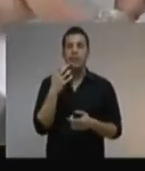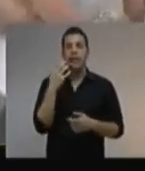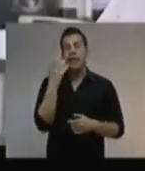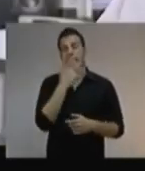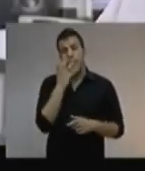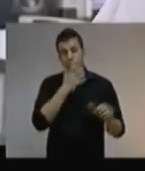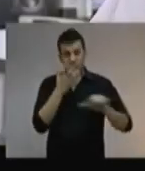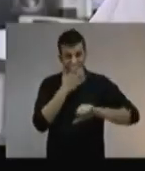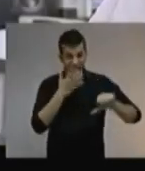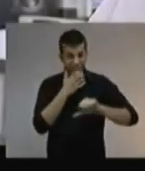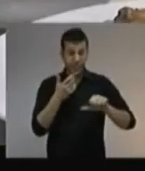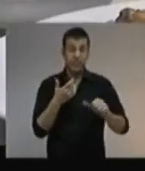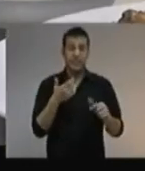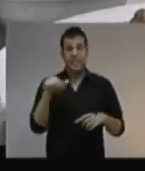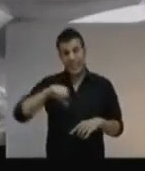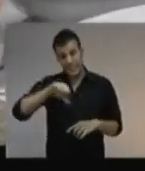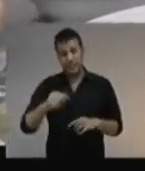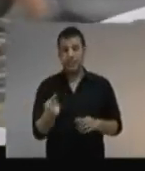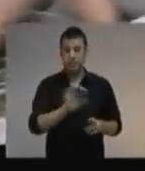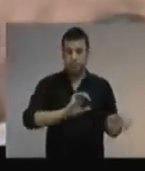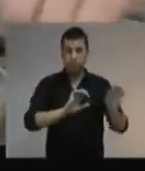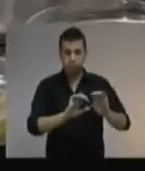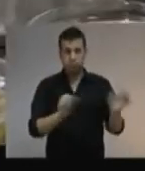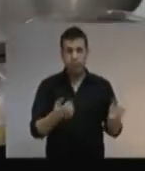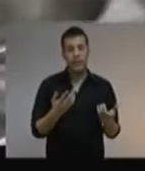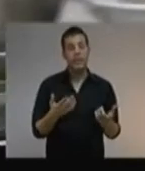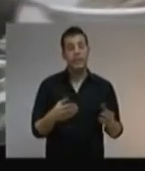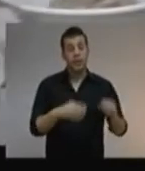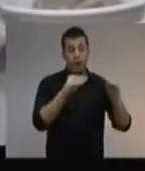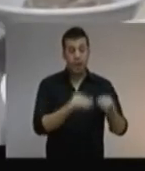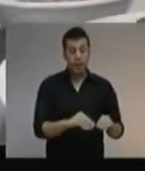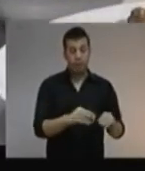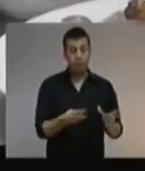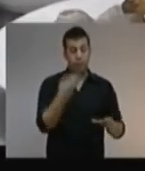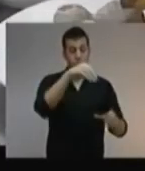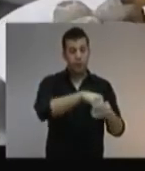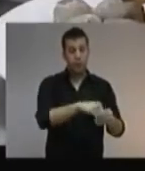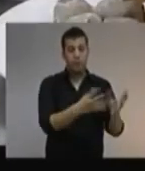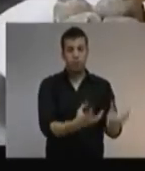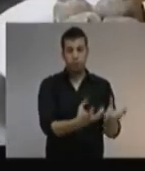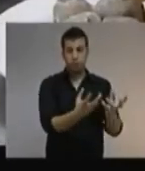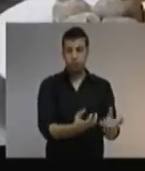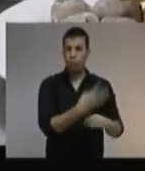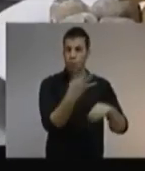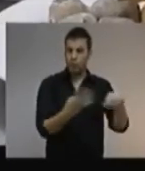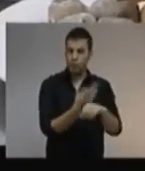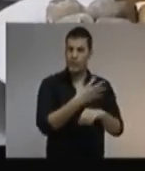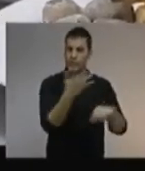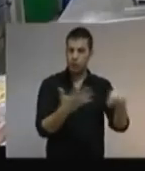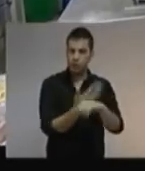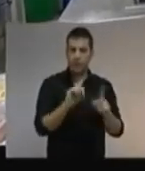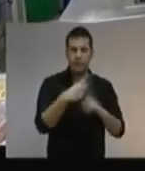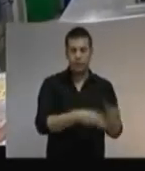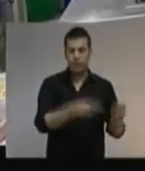aceite, macerado, mínimo 4 o 5 horitas aproximadamente, y luego lo que va frito. El